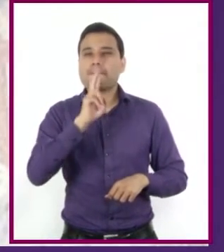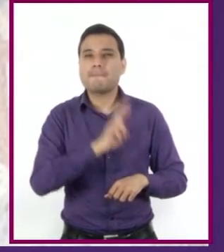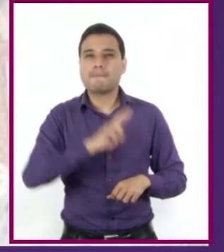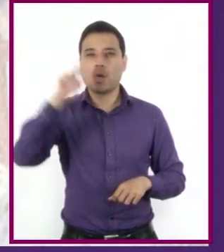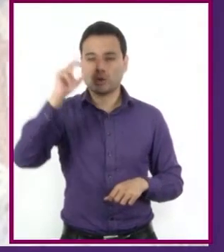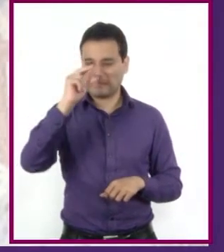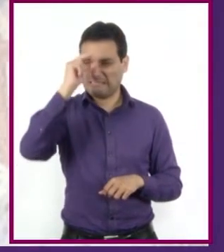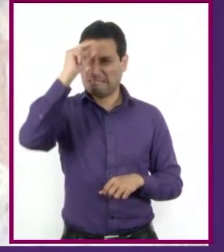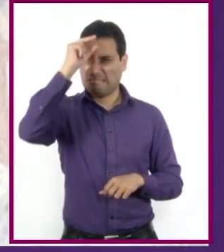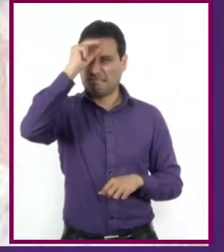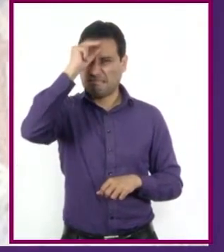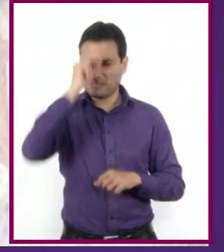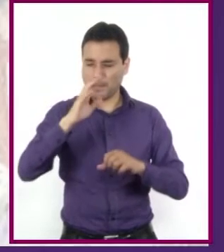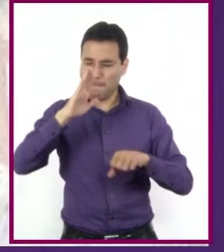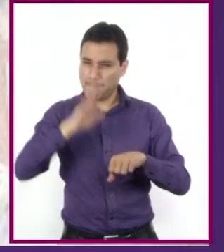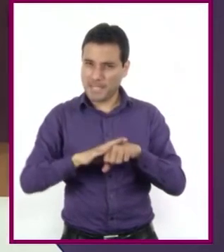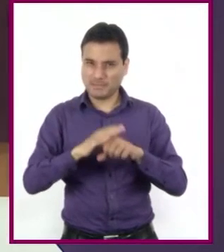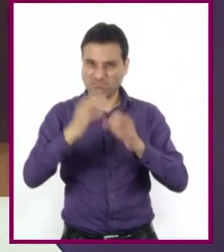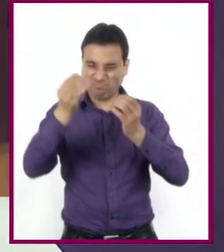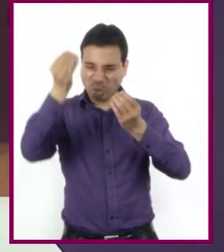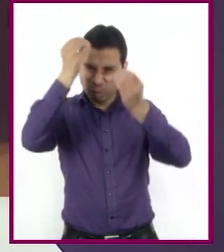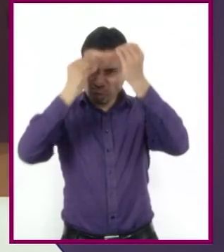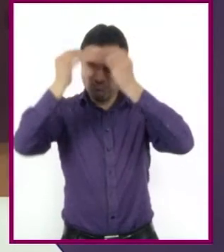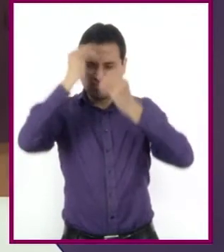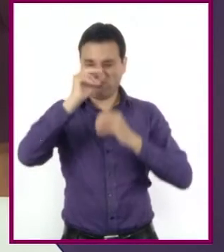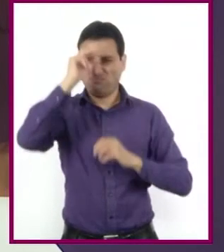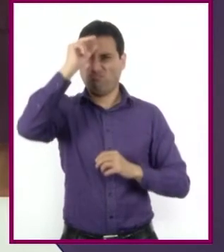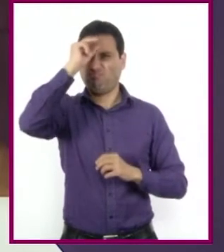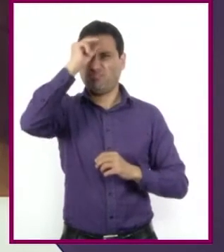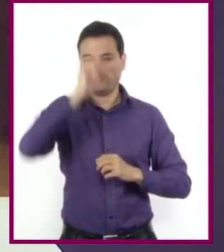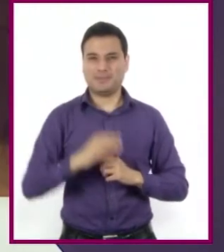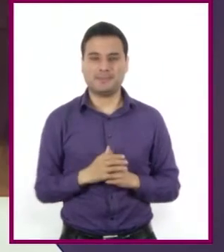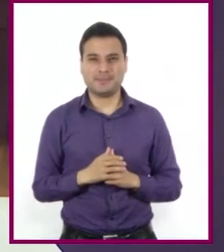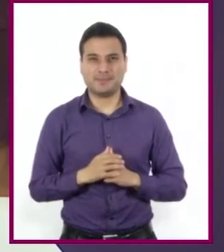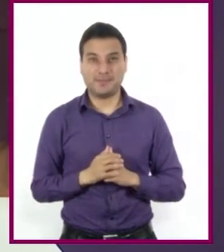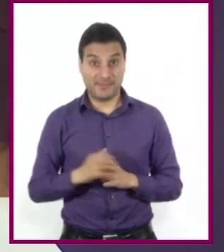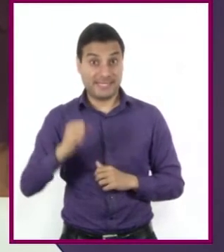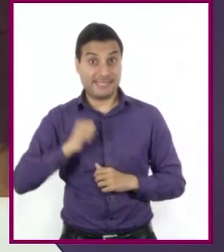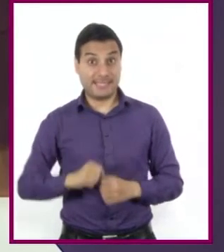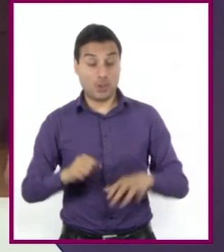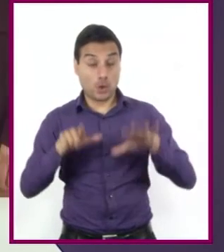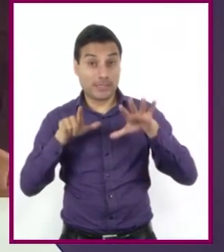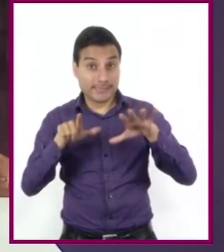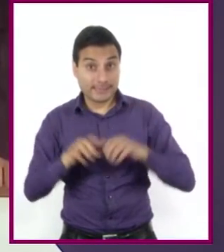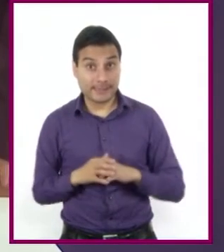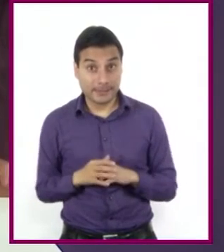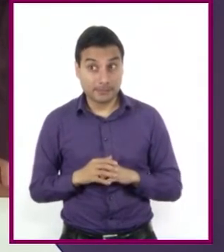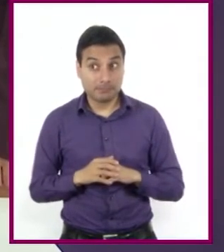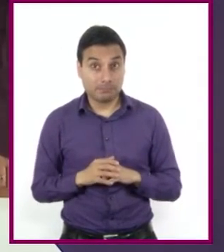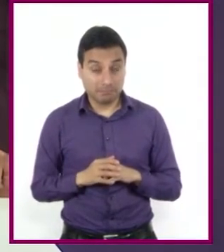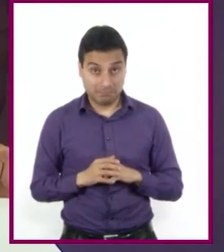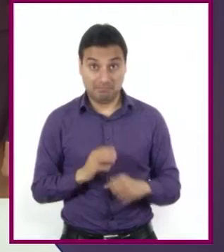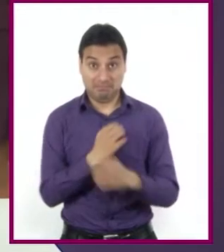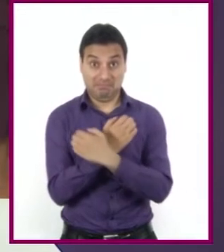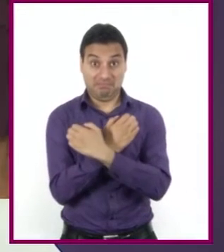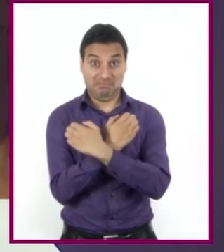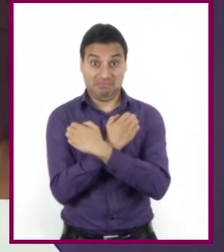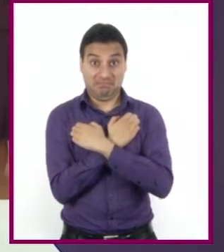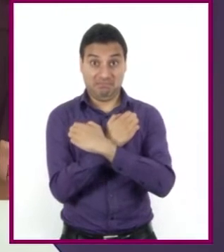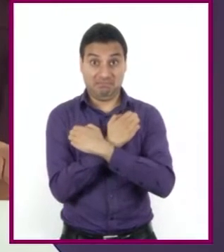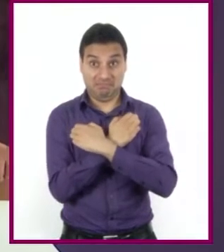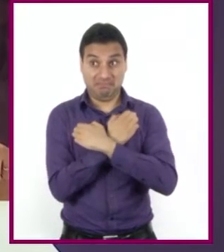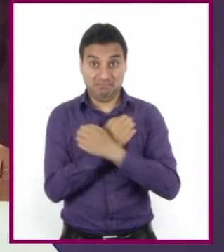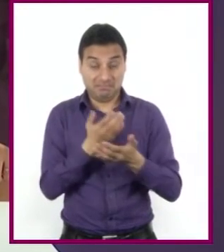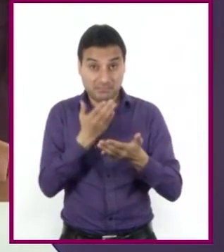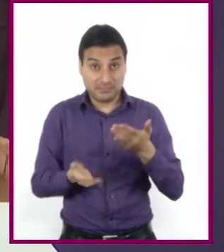no mi entendimiento en las riquezas. En el siglo XVII no se pensaba en la educación como la entendemos en